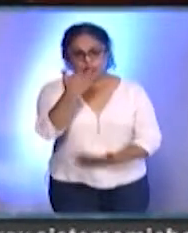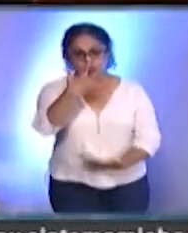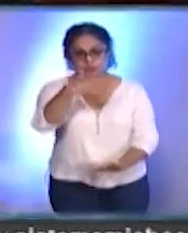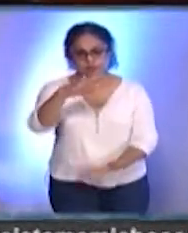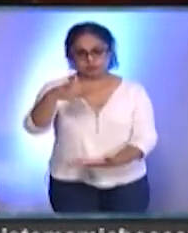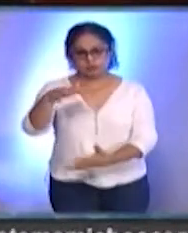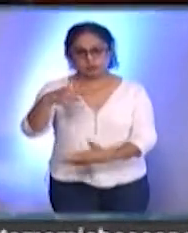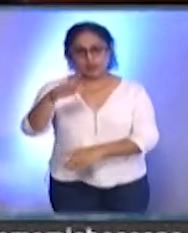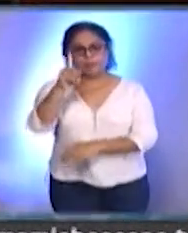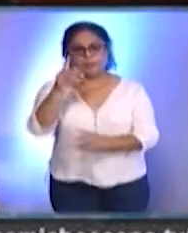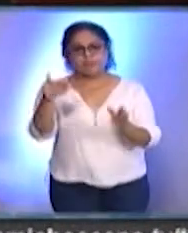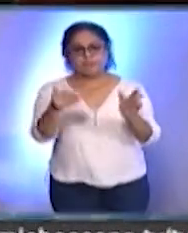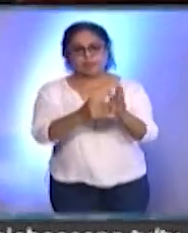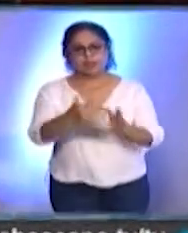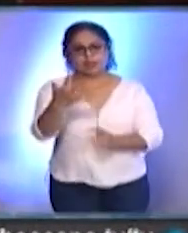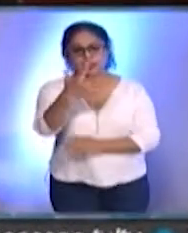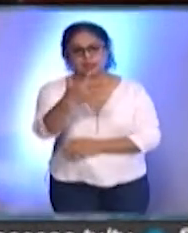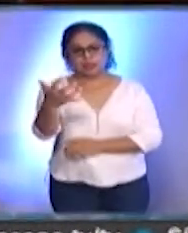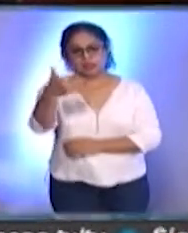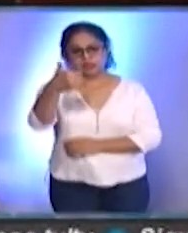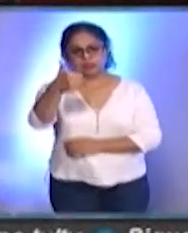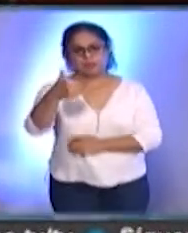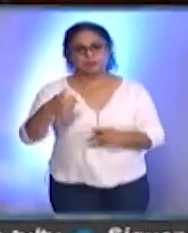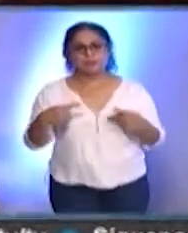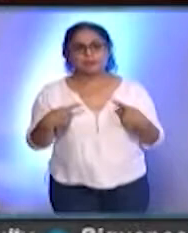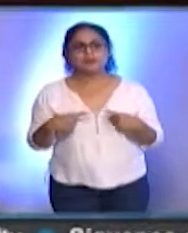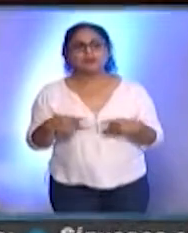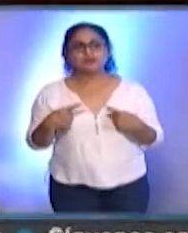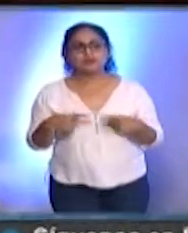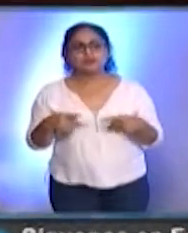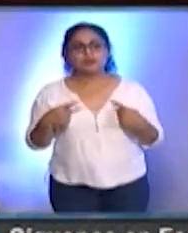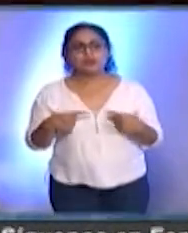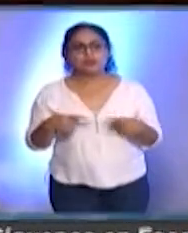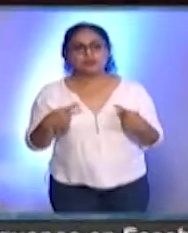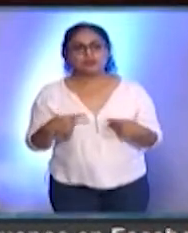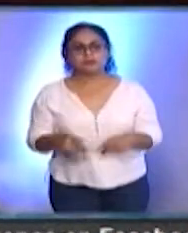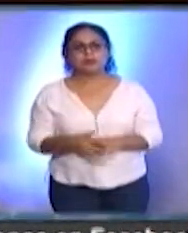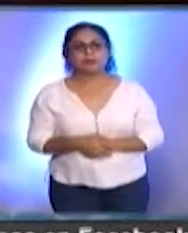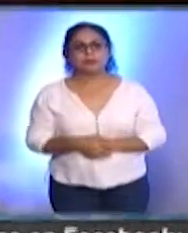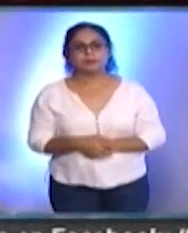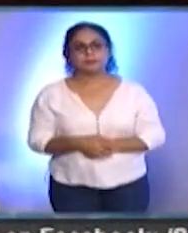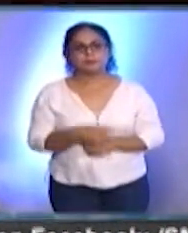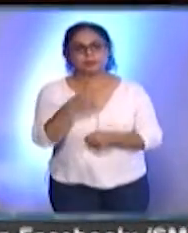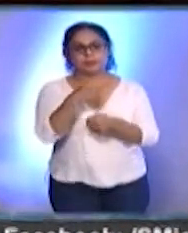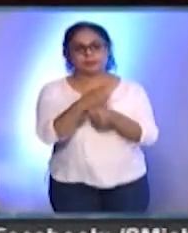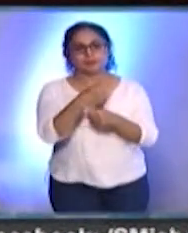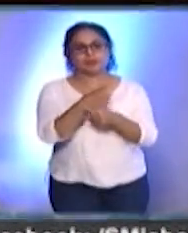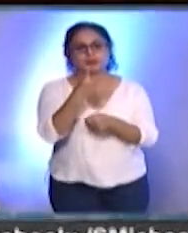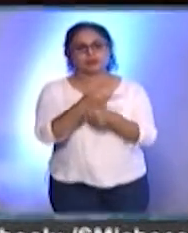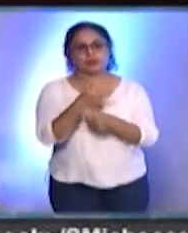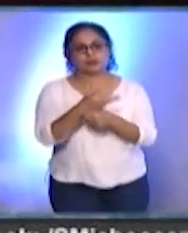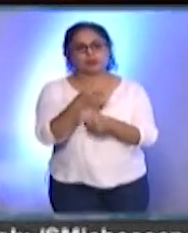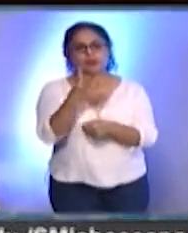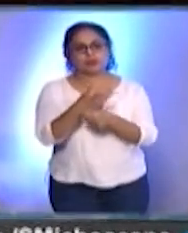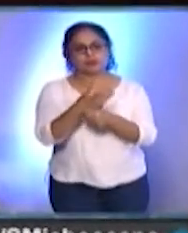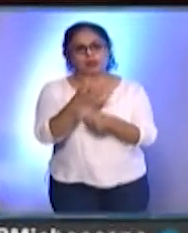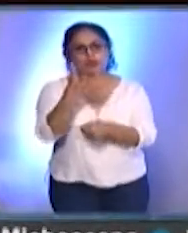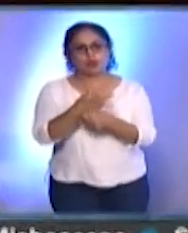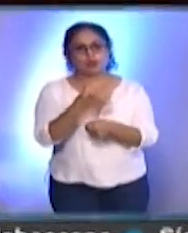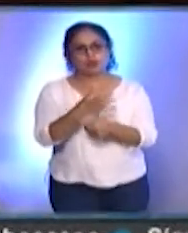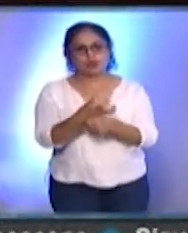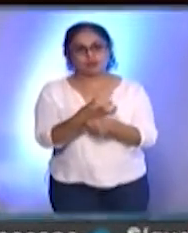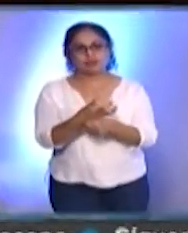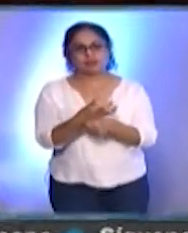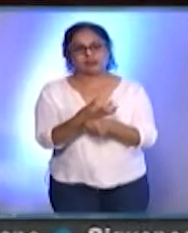a 1.506 beneficiarias correspondientes a la primera, segunda, tercera y cuarta entrega del